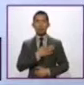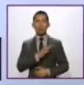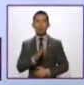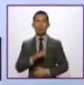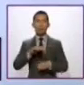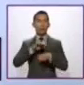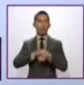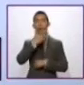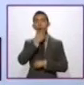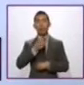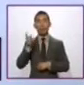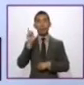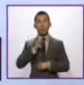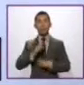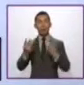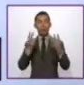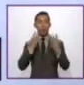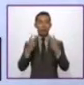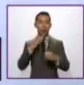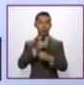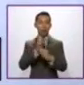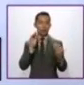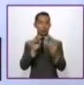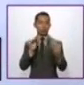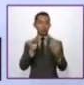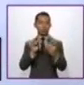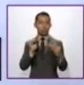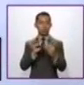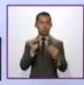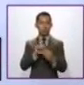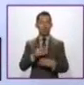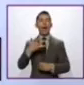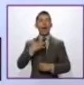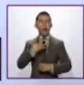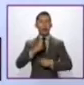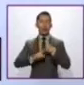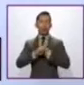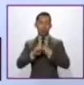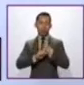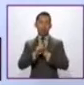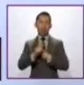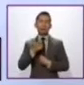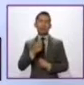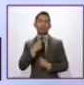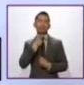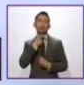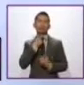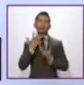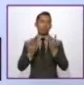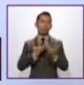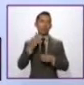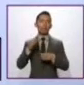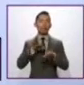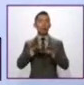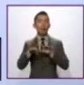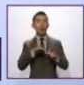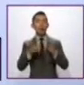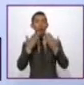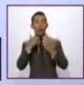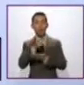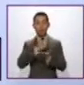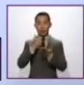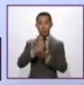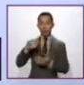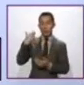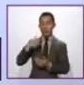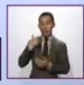amigas y amigos que siguen este debate, pues hoy tenemos un gran problema económico y falta de empleo en la ciudad de